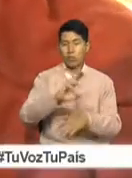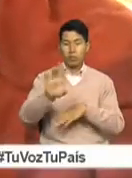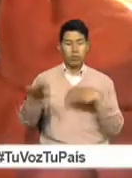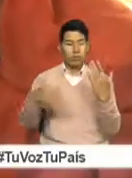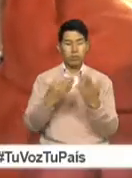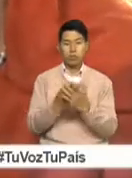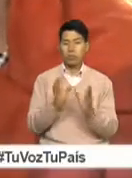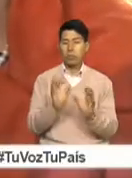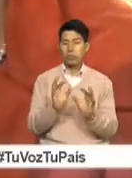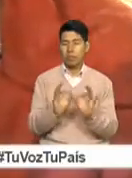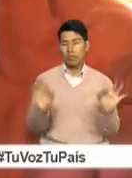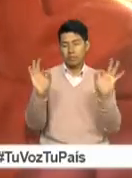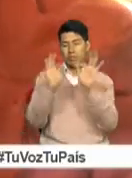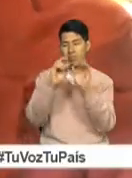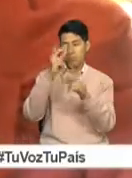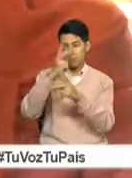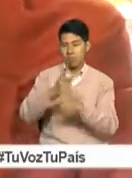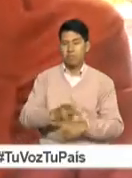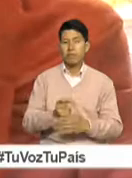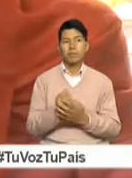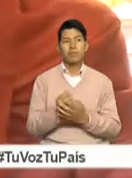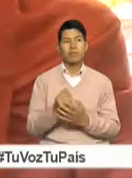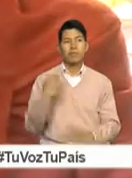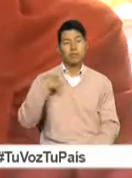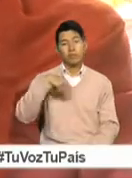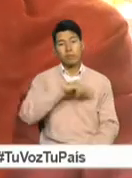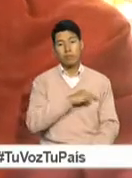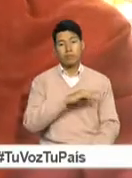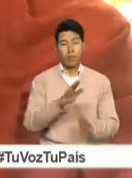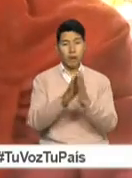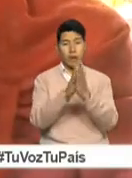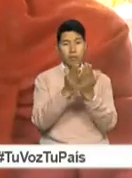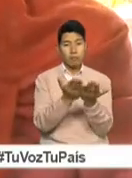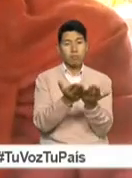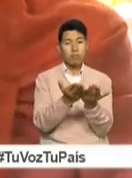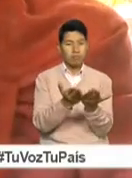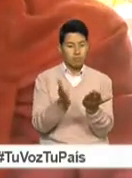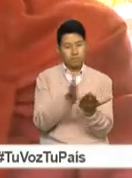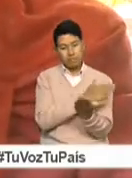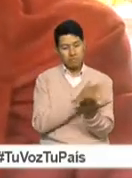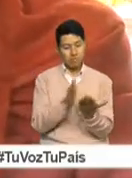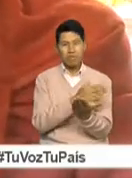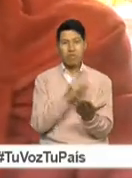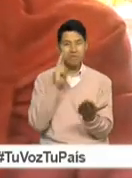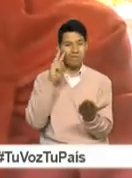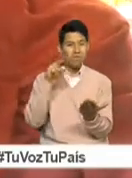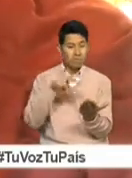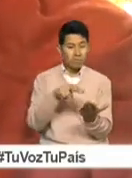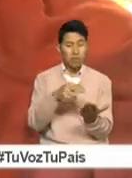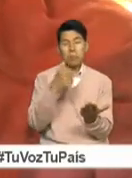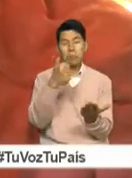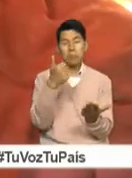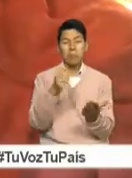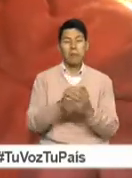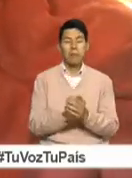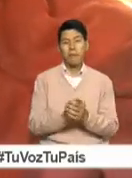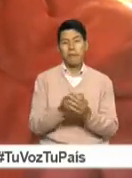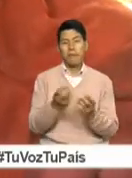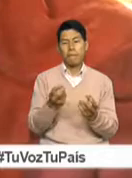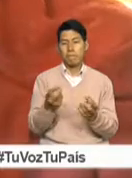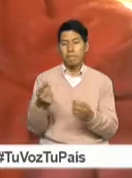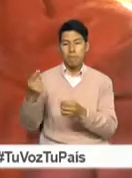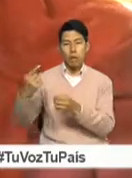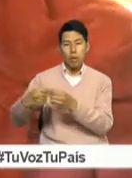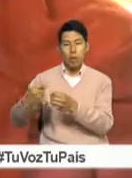hemos hecho una revista de la excelente cooperación entre ecuador y la unesco yo